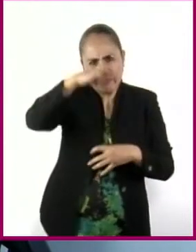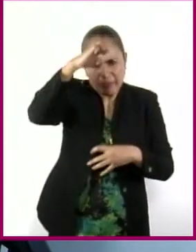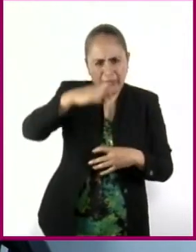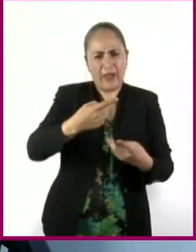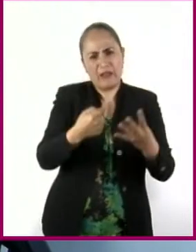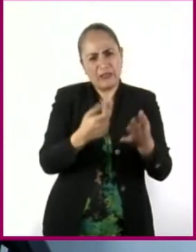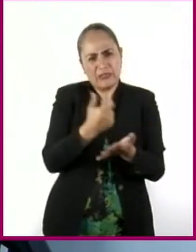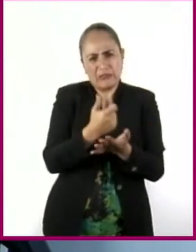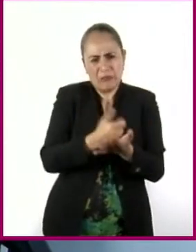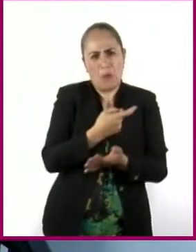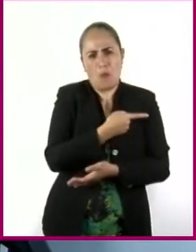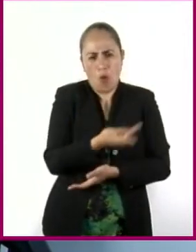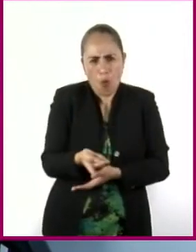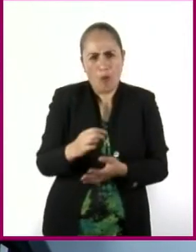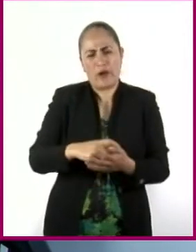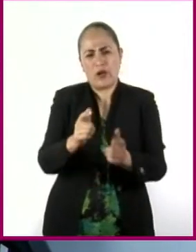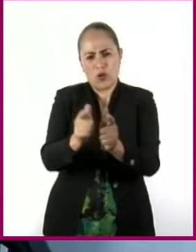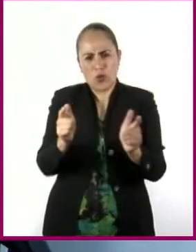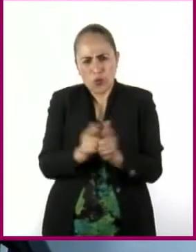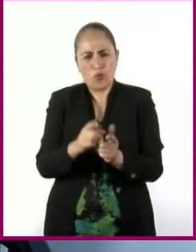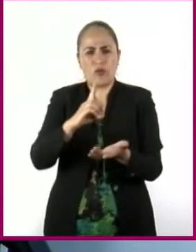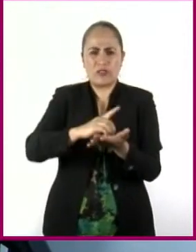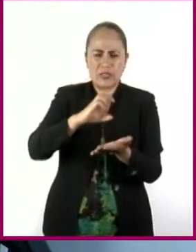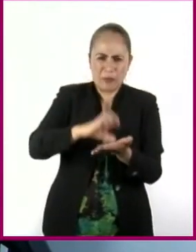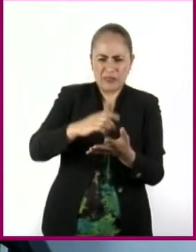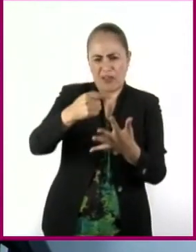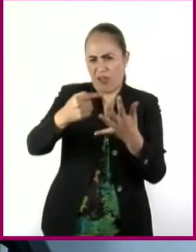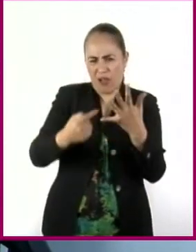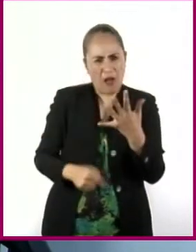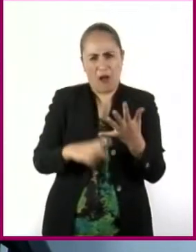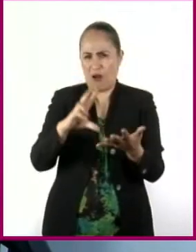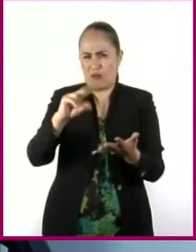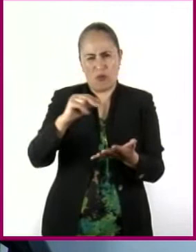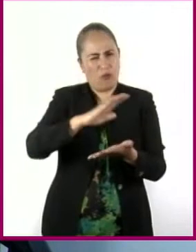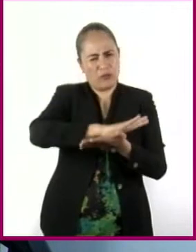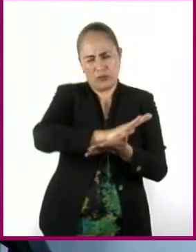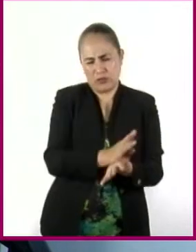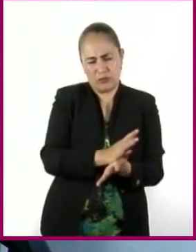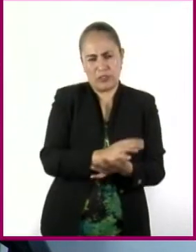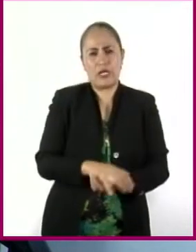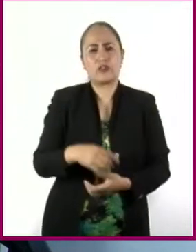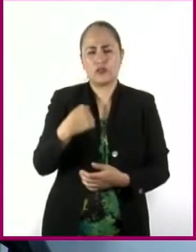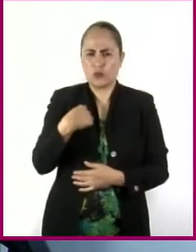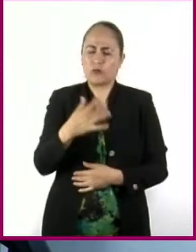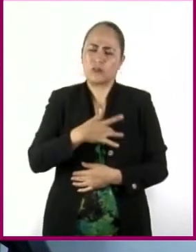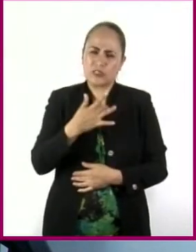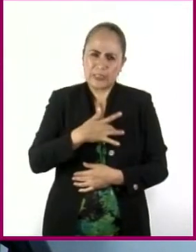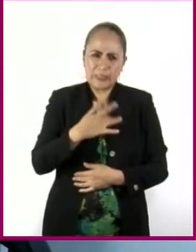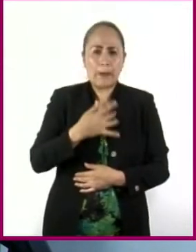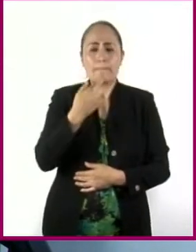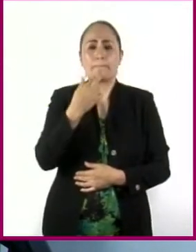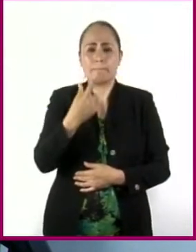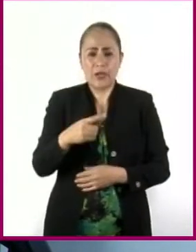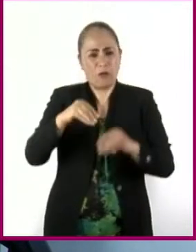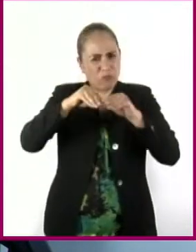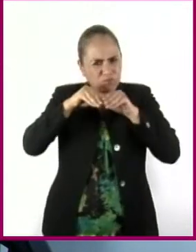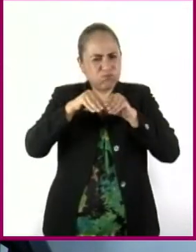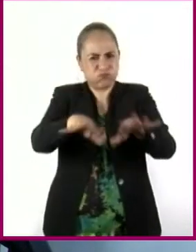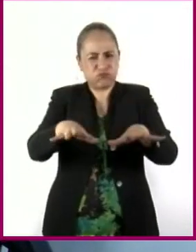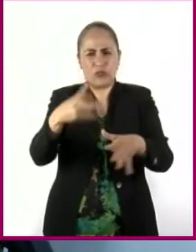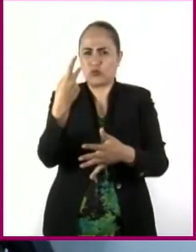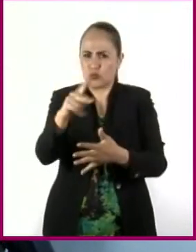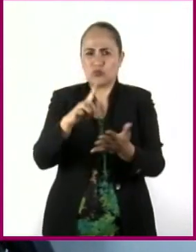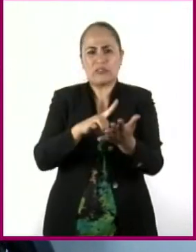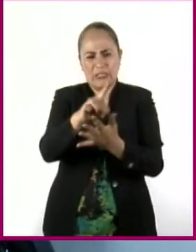condición socioeconómica, etnia, discapacidad, etc. Más bien, pienso que es importante difundir con más fuerza sus